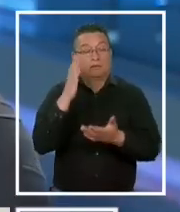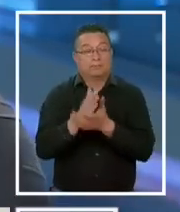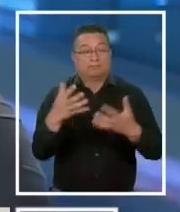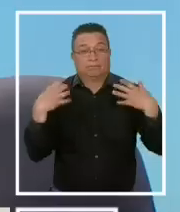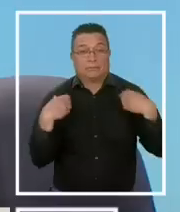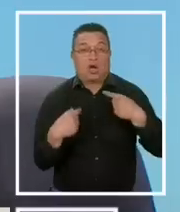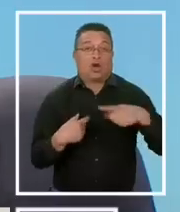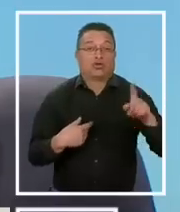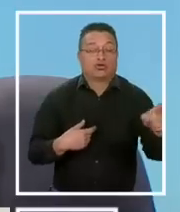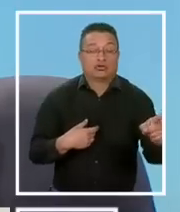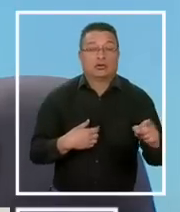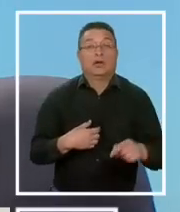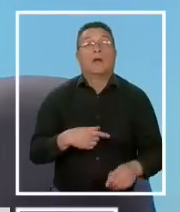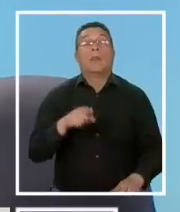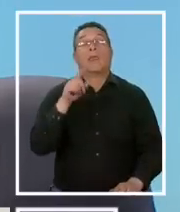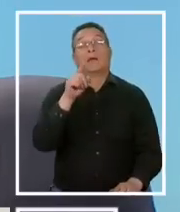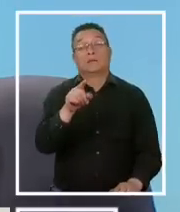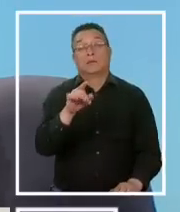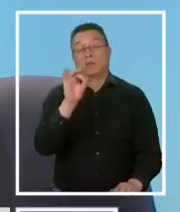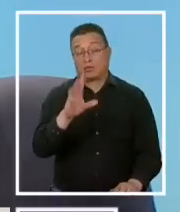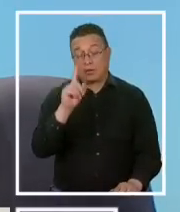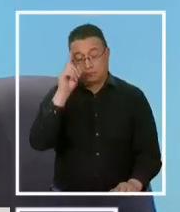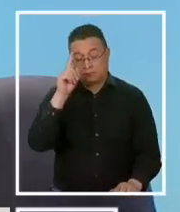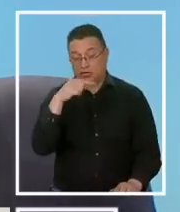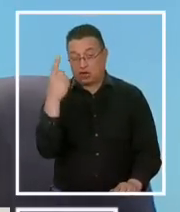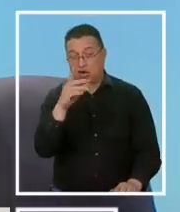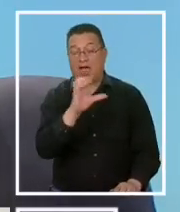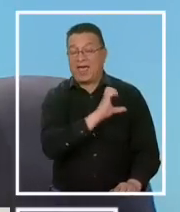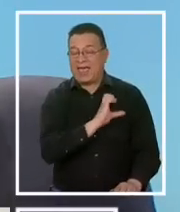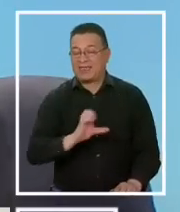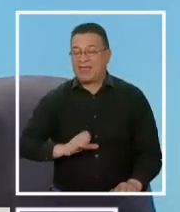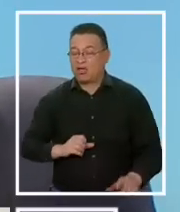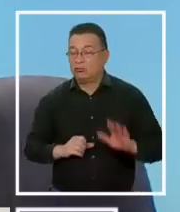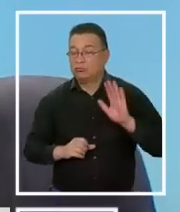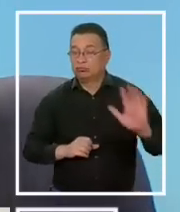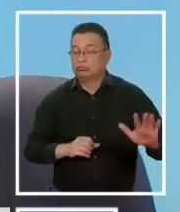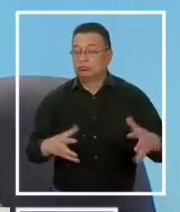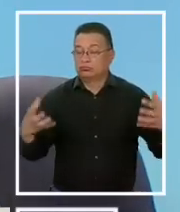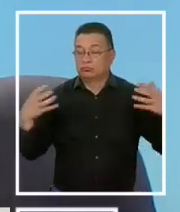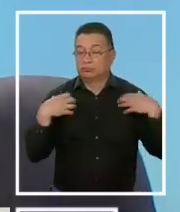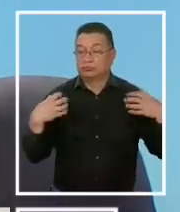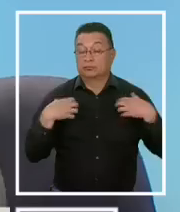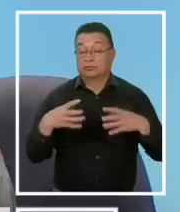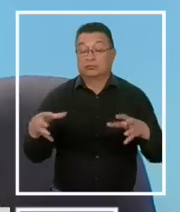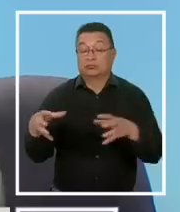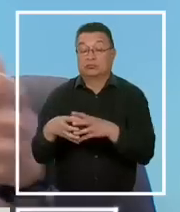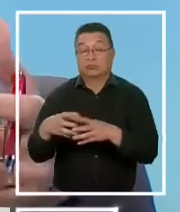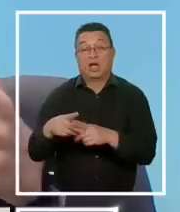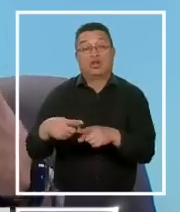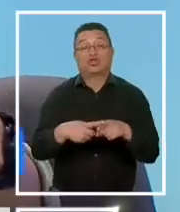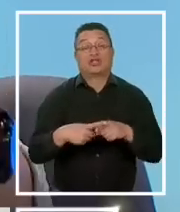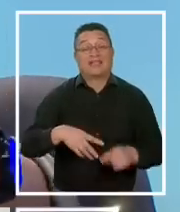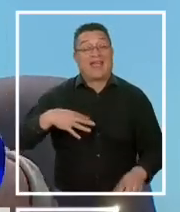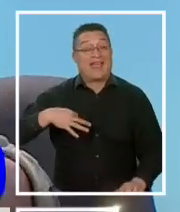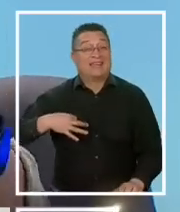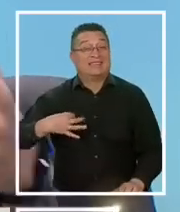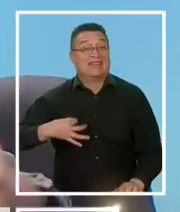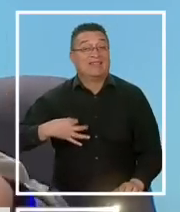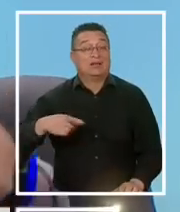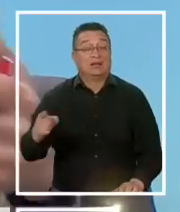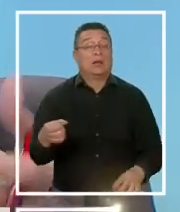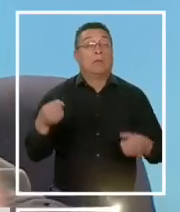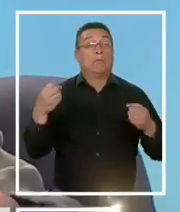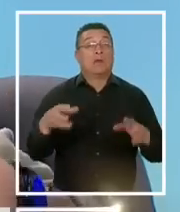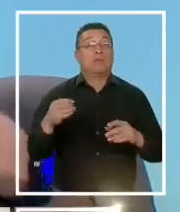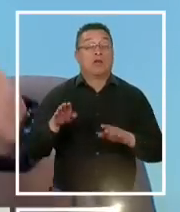corresponde tendrá que ver algo con algún consejo en que todo tiene que ser desde el estado y que está y que esta organización es de la de la sociedad civil están